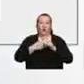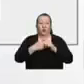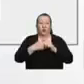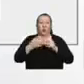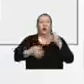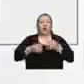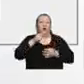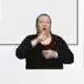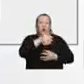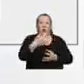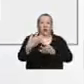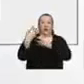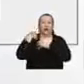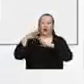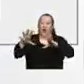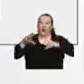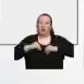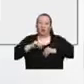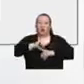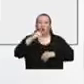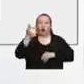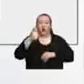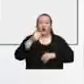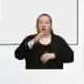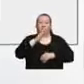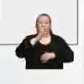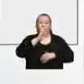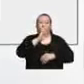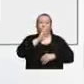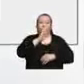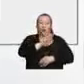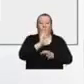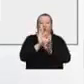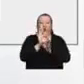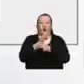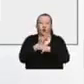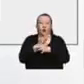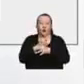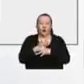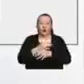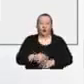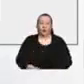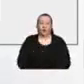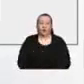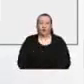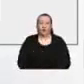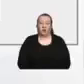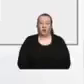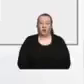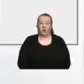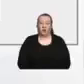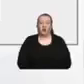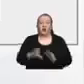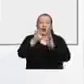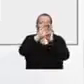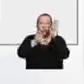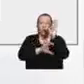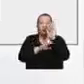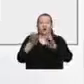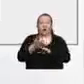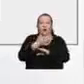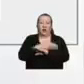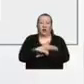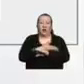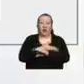que no le competan constitucionalmente previo dictamen favorable la corte constitucional o si de forma reiterada injustificada obstruye la ejecución